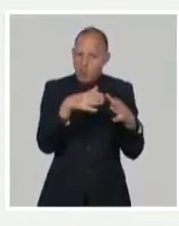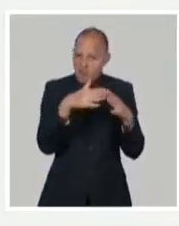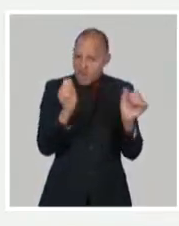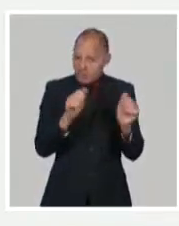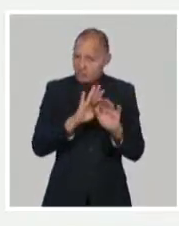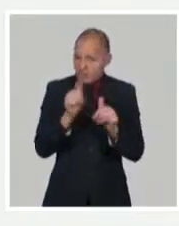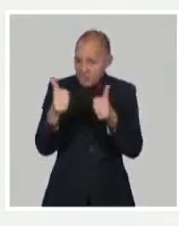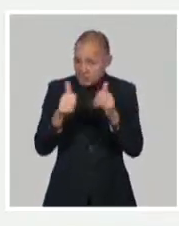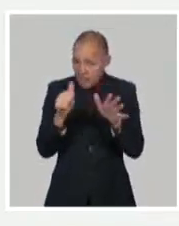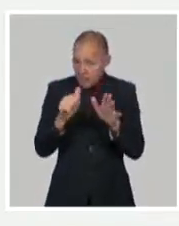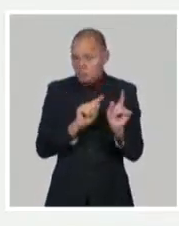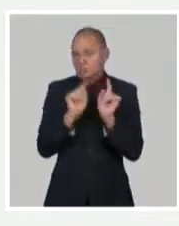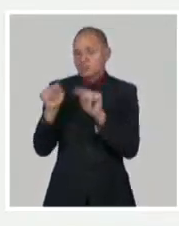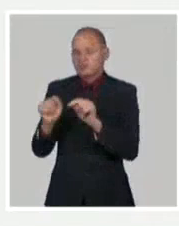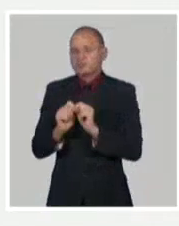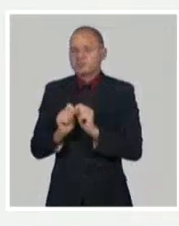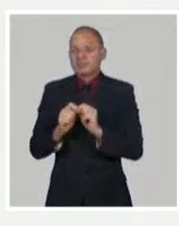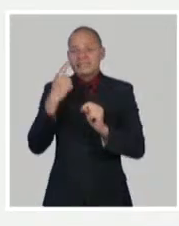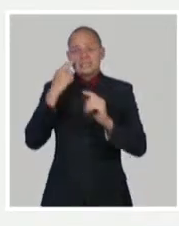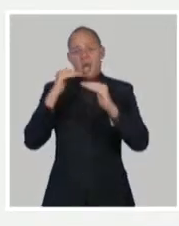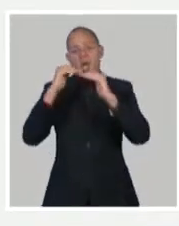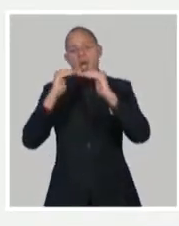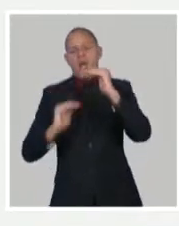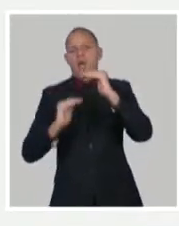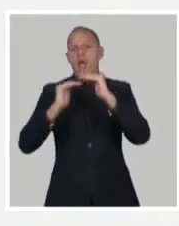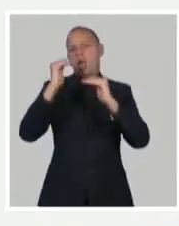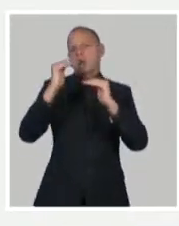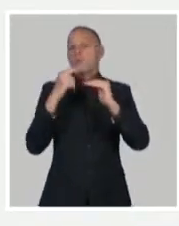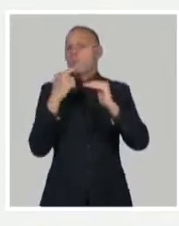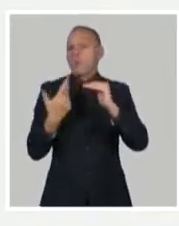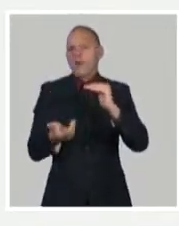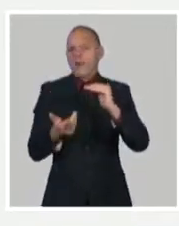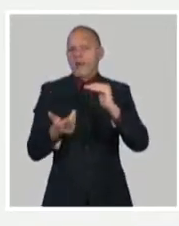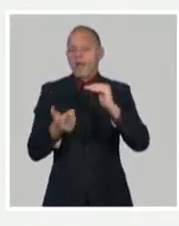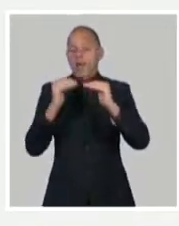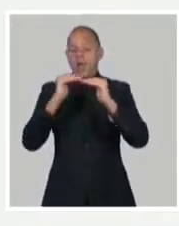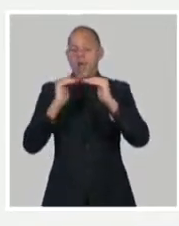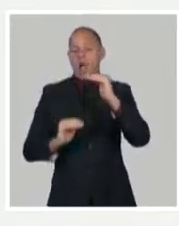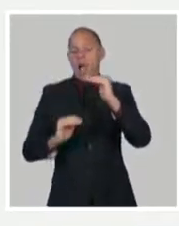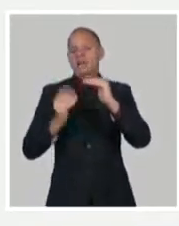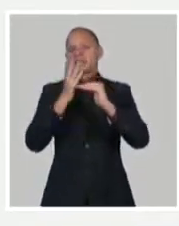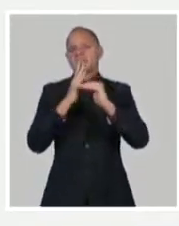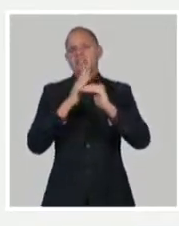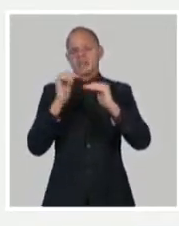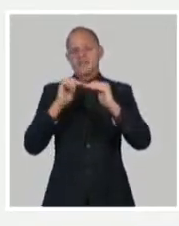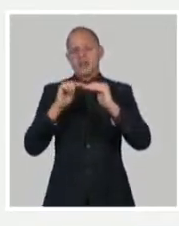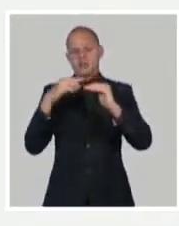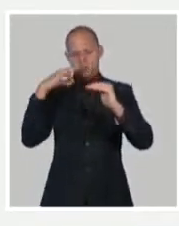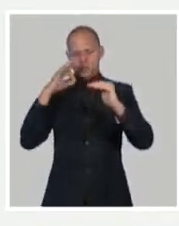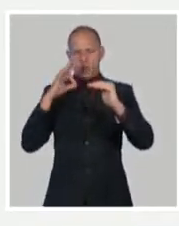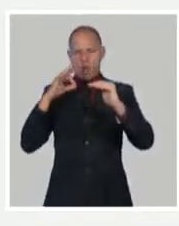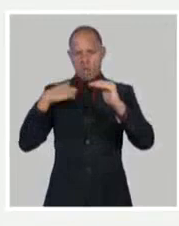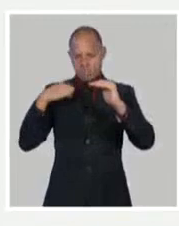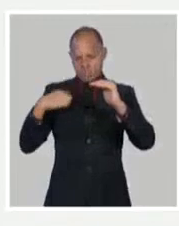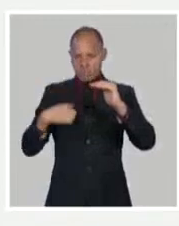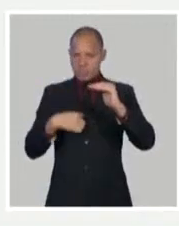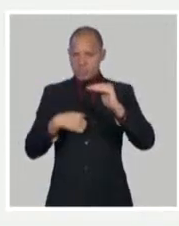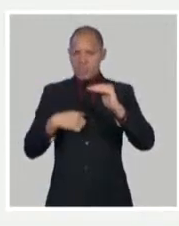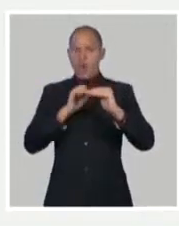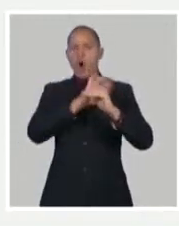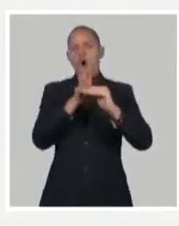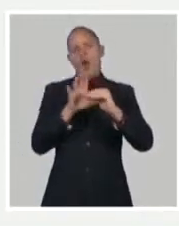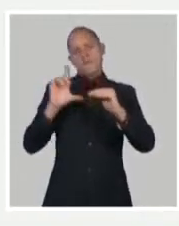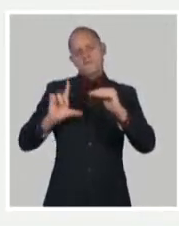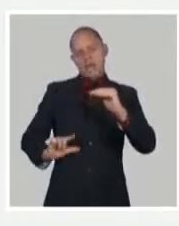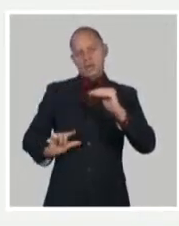bolitas que están arriba en la escala son los que más títulos de anticuerpos tienen, las bolitas que están, y vemos que el espectro es muy amplio,